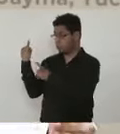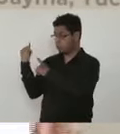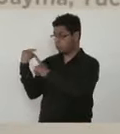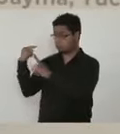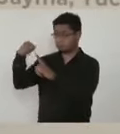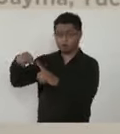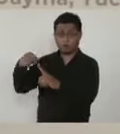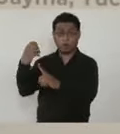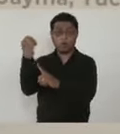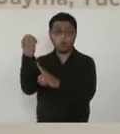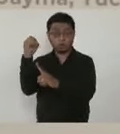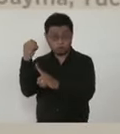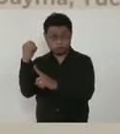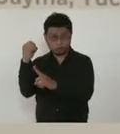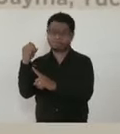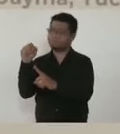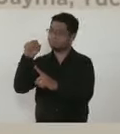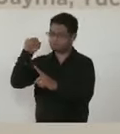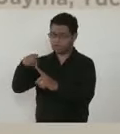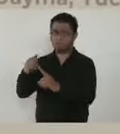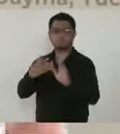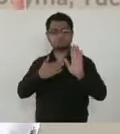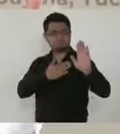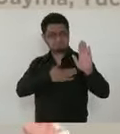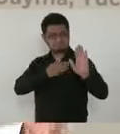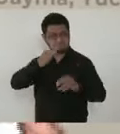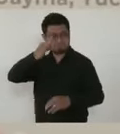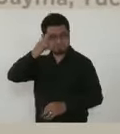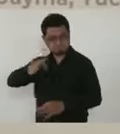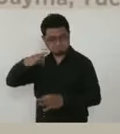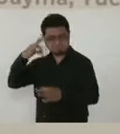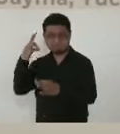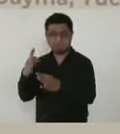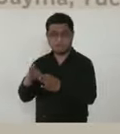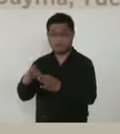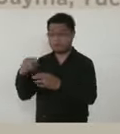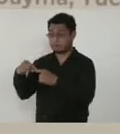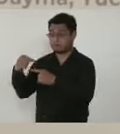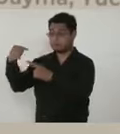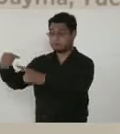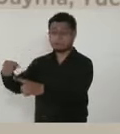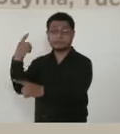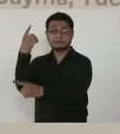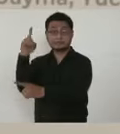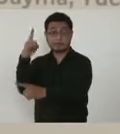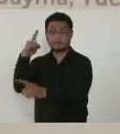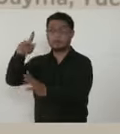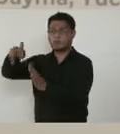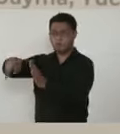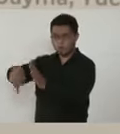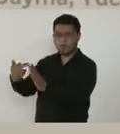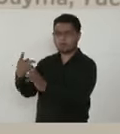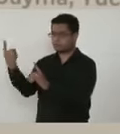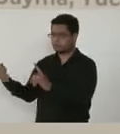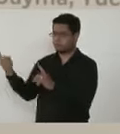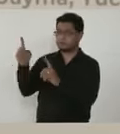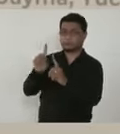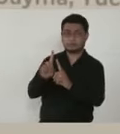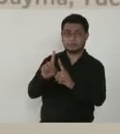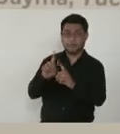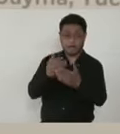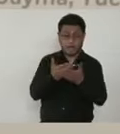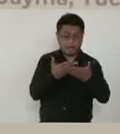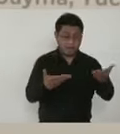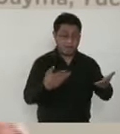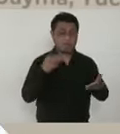y regresó. En octubre, que regresaba en diciembre y regresó. Y en diciembre nos dijo que nos iba a volver a acompañar en marzo. Y le agradezco